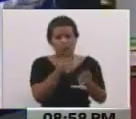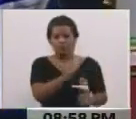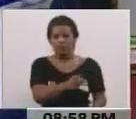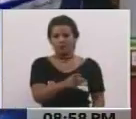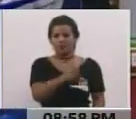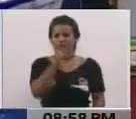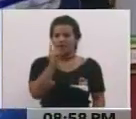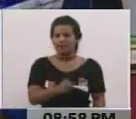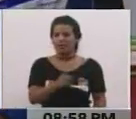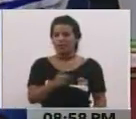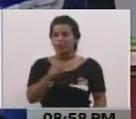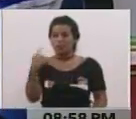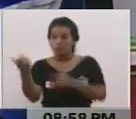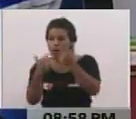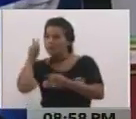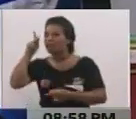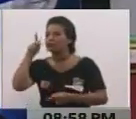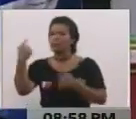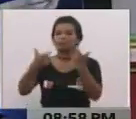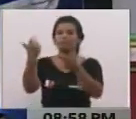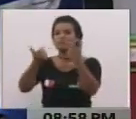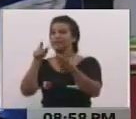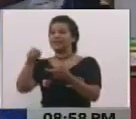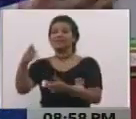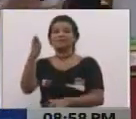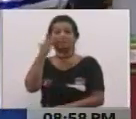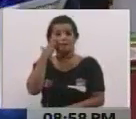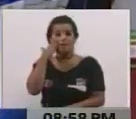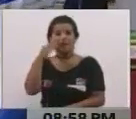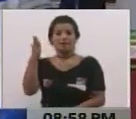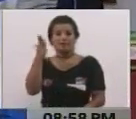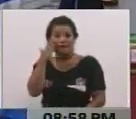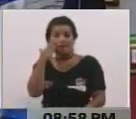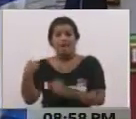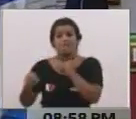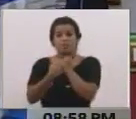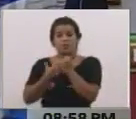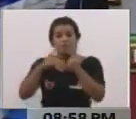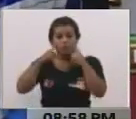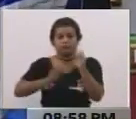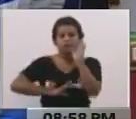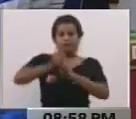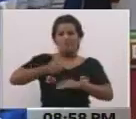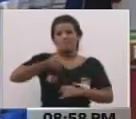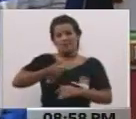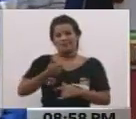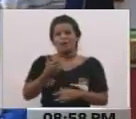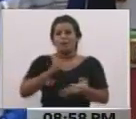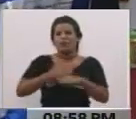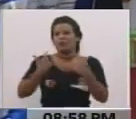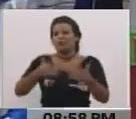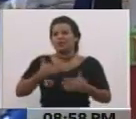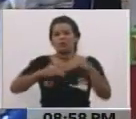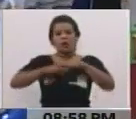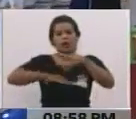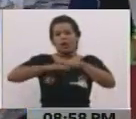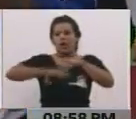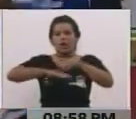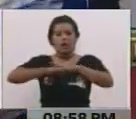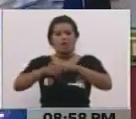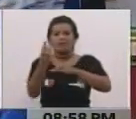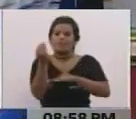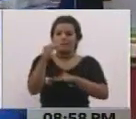por otro entrenador que sepa bien cómo sacar todo el talento que tengo yo para saltar, todo el talento deportivo, todo el